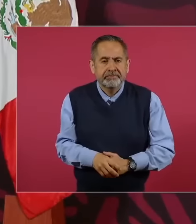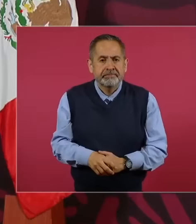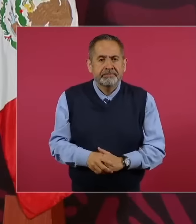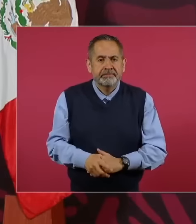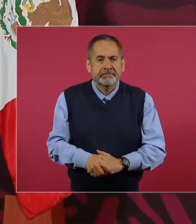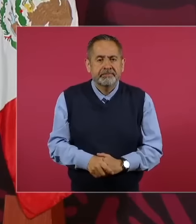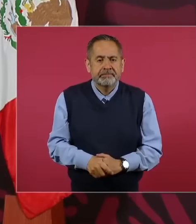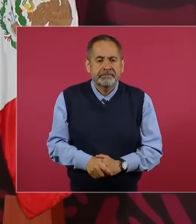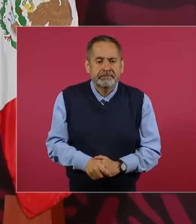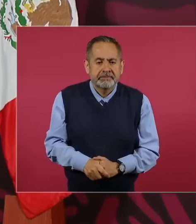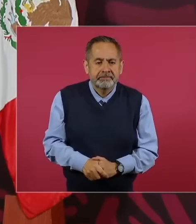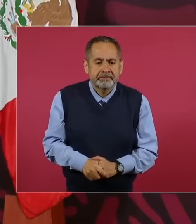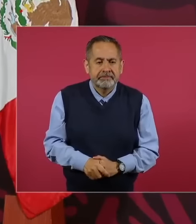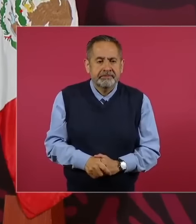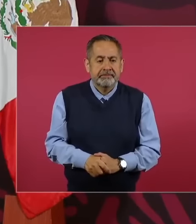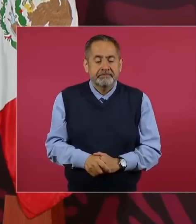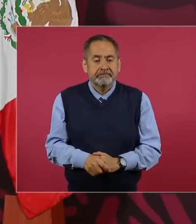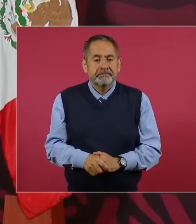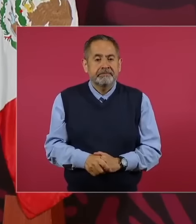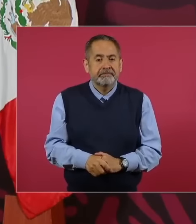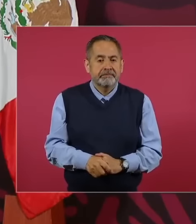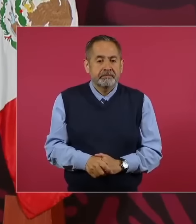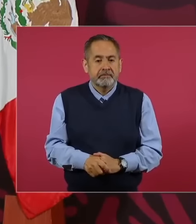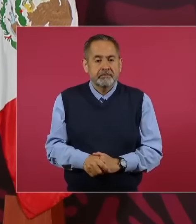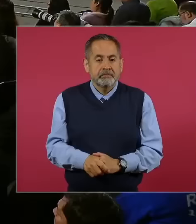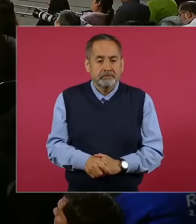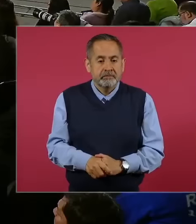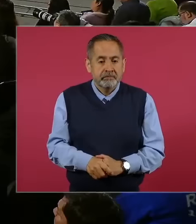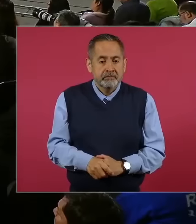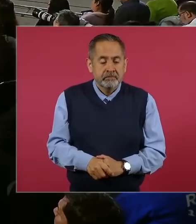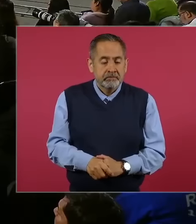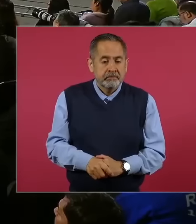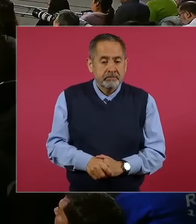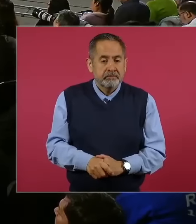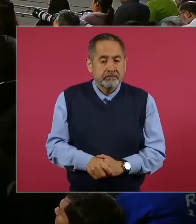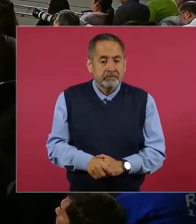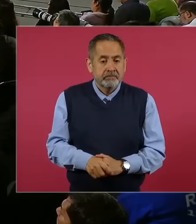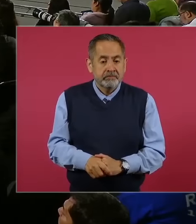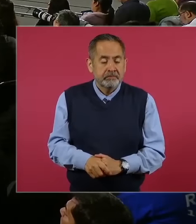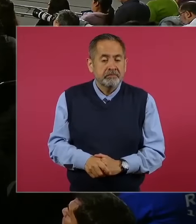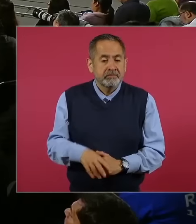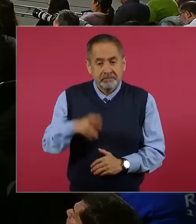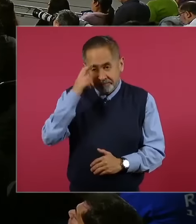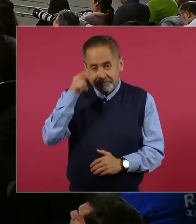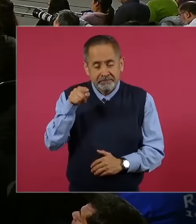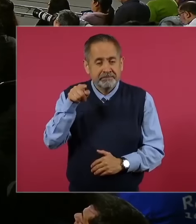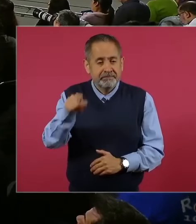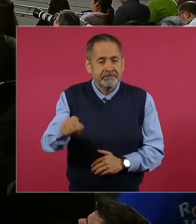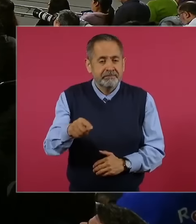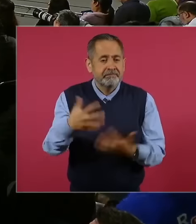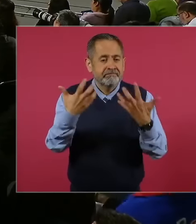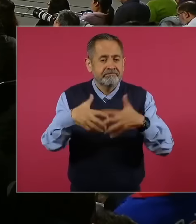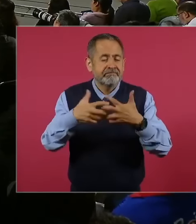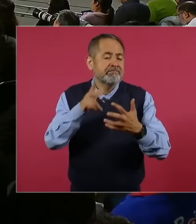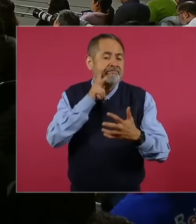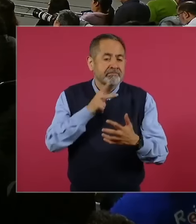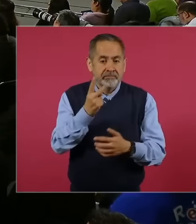más que lo que nos costó la refinería de Dos Bocas